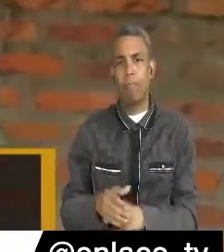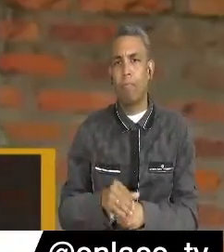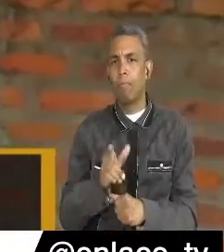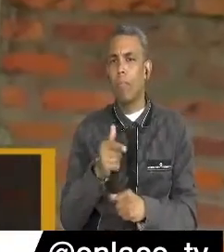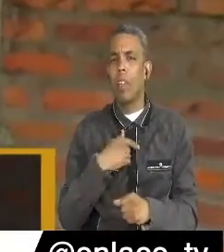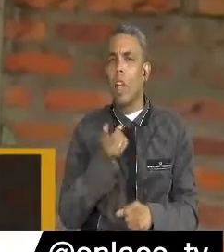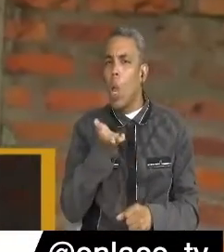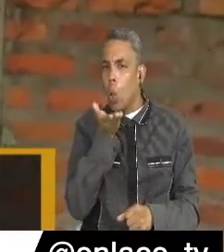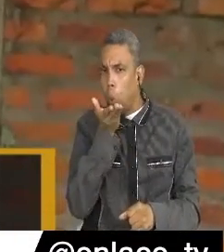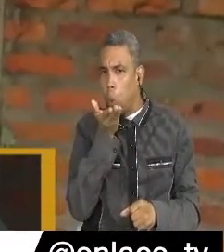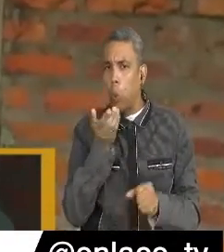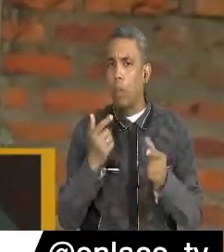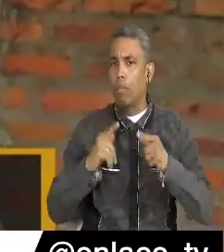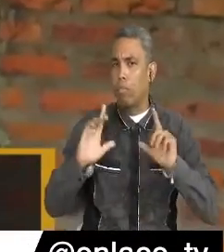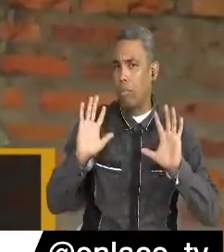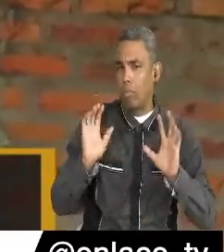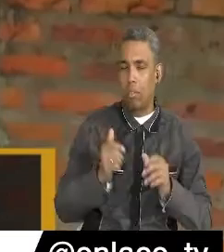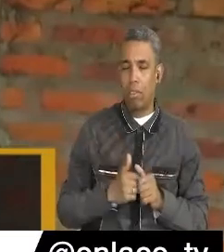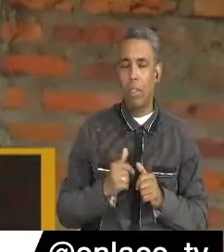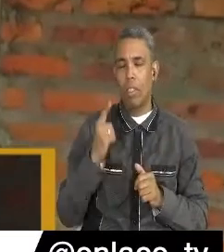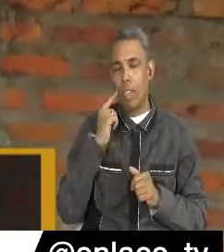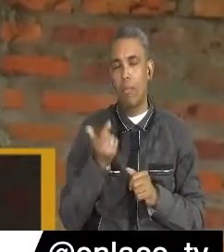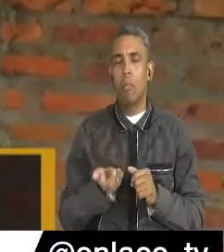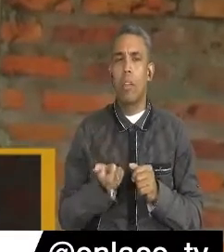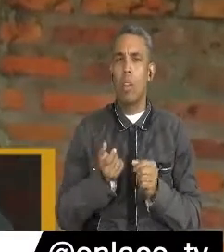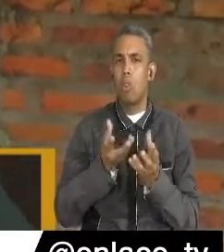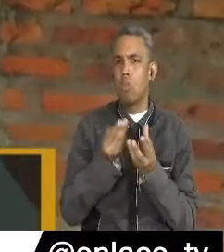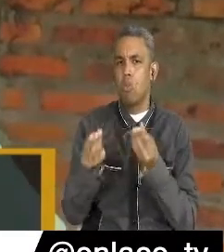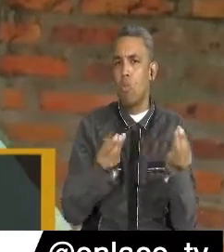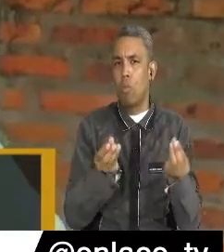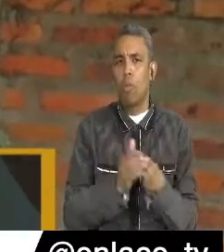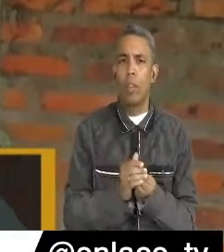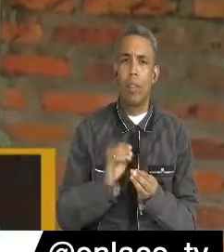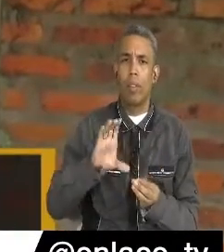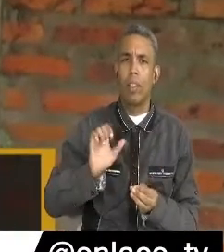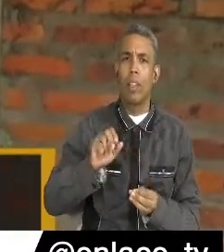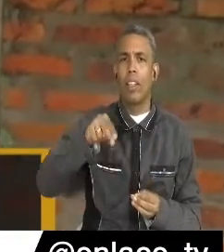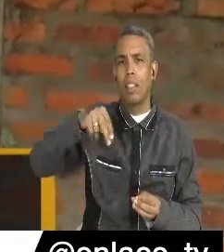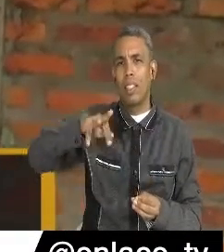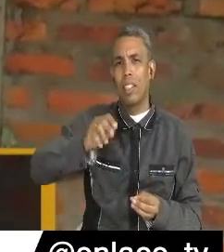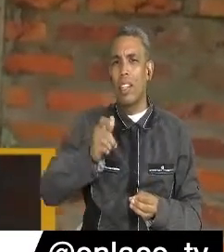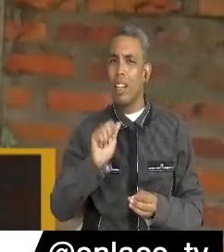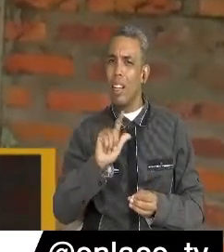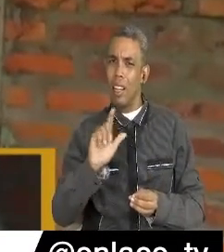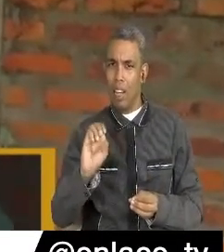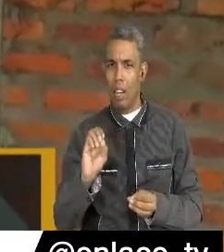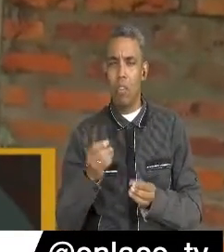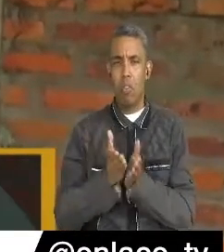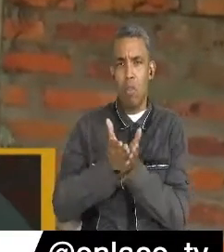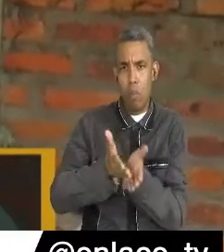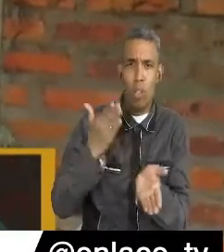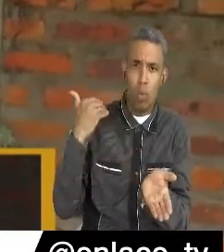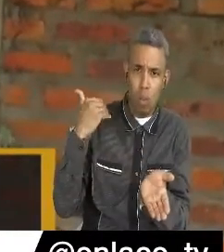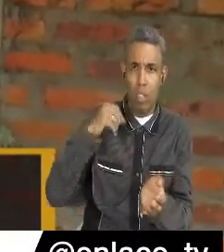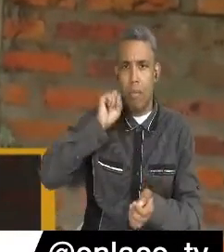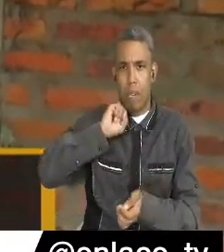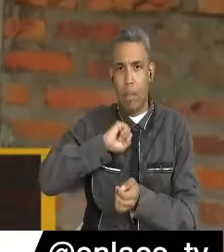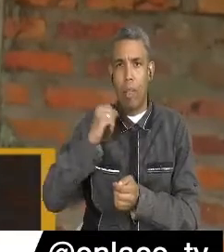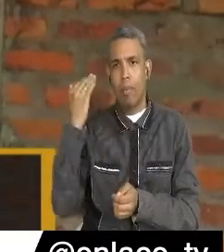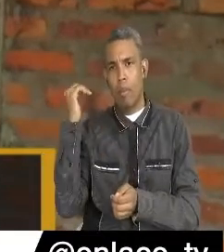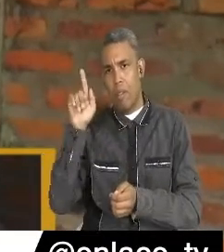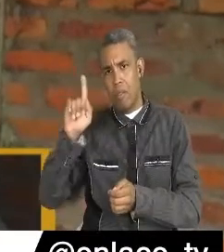Bueno, los equipos son de Cantagallo, Puerto Wilches y Barranca Bermeja. Es un campeonato que va desde empezó desde el mes de